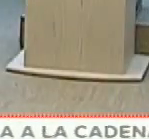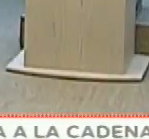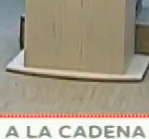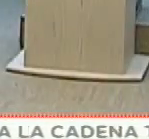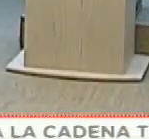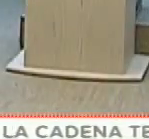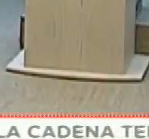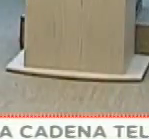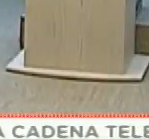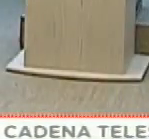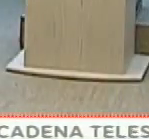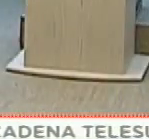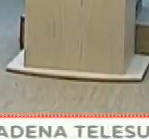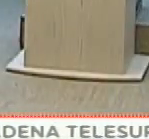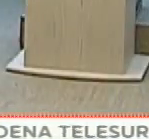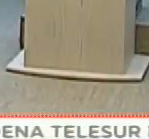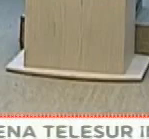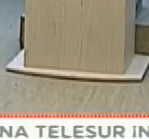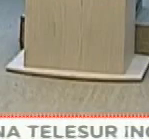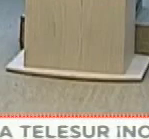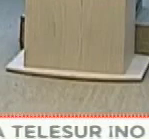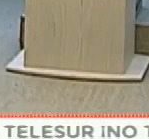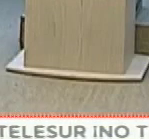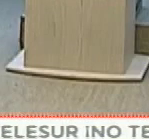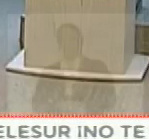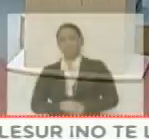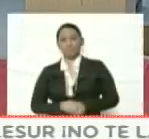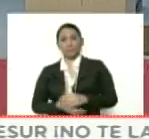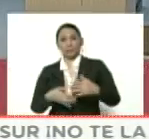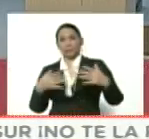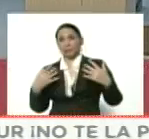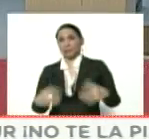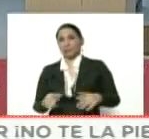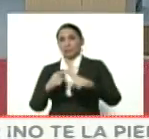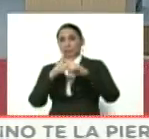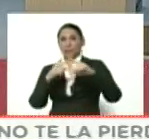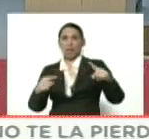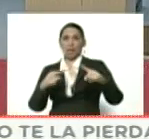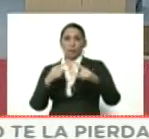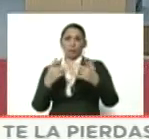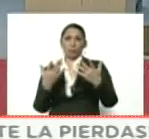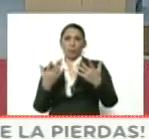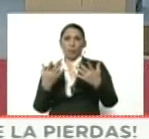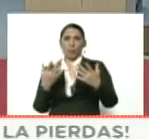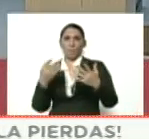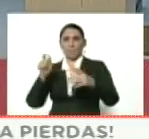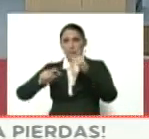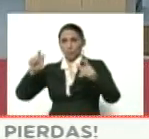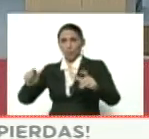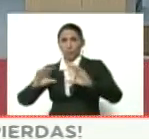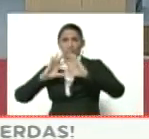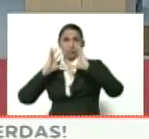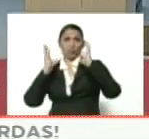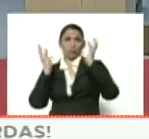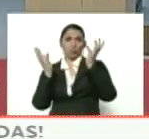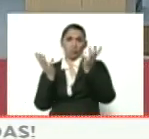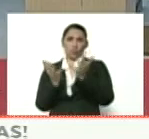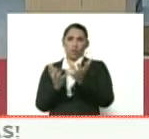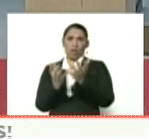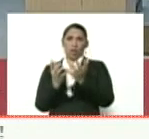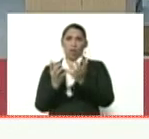Unidos de Norteamérica, que tiene prácticamente un tercio de los casos mundiales, con